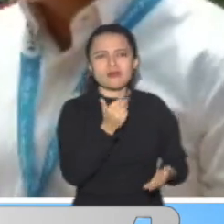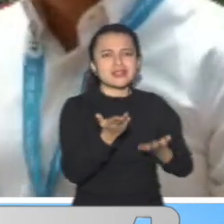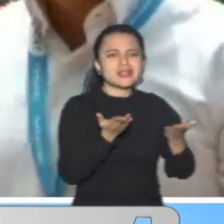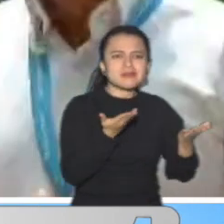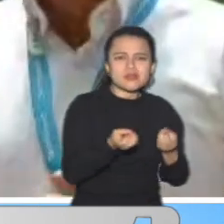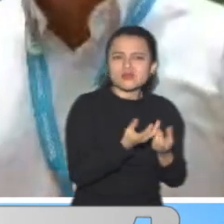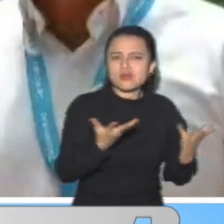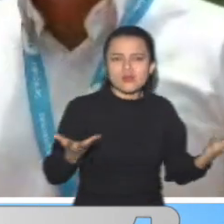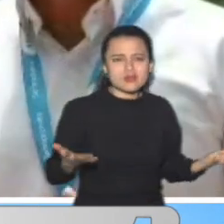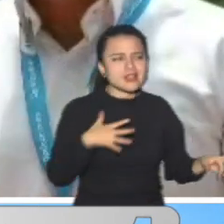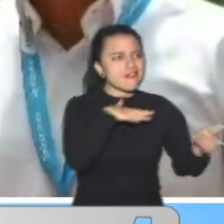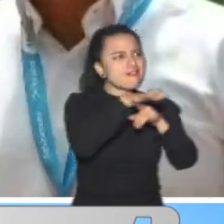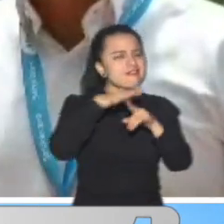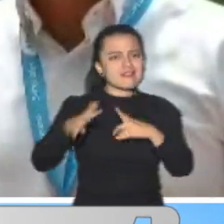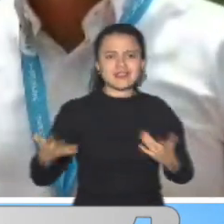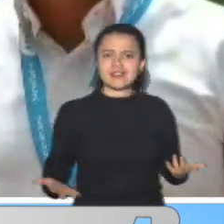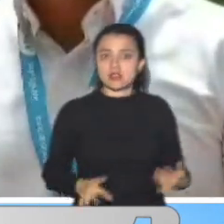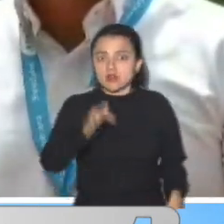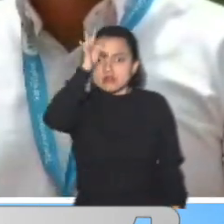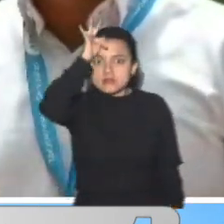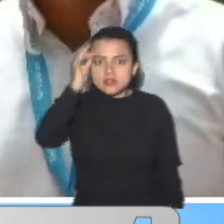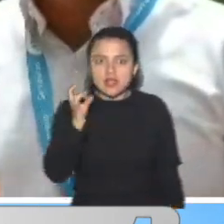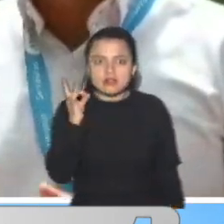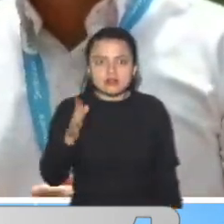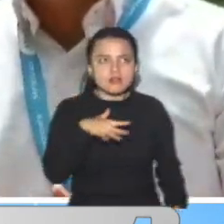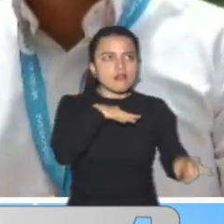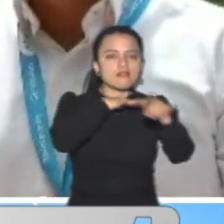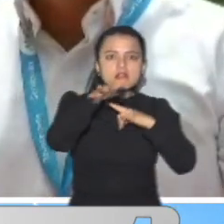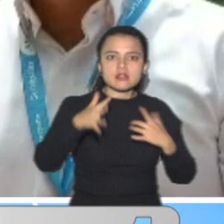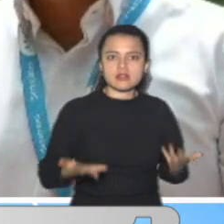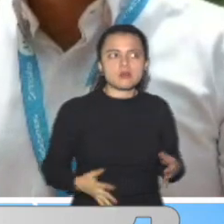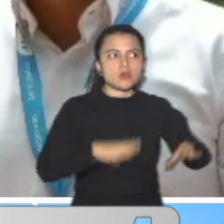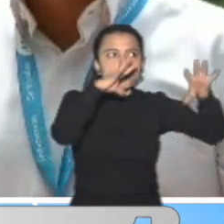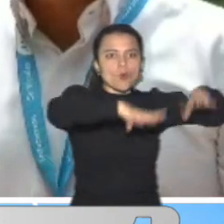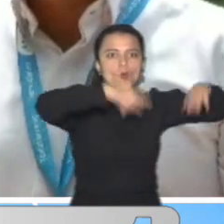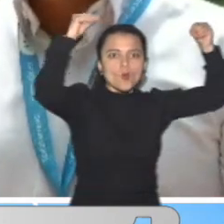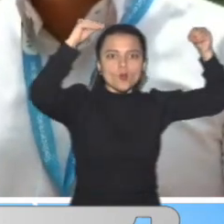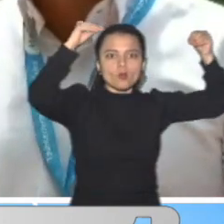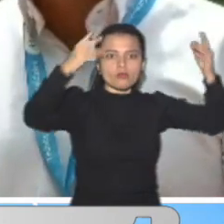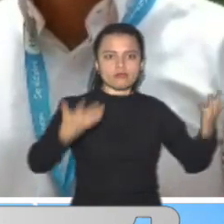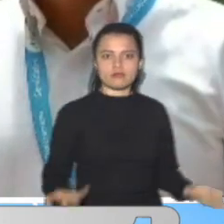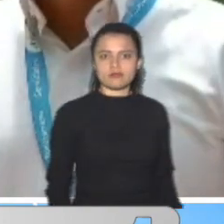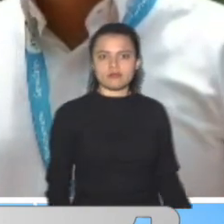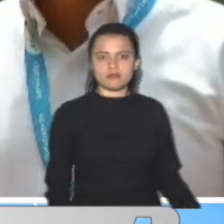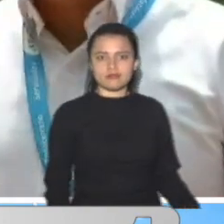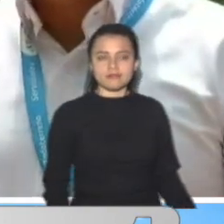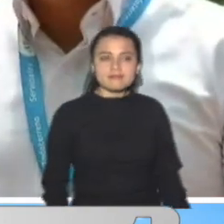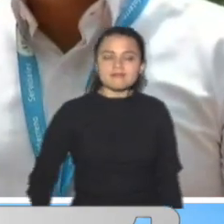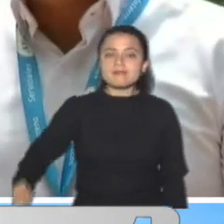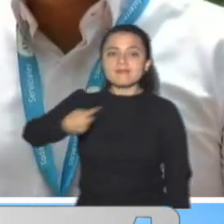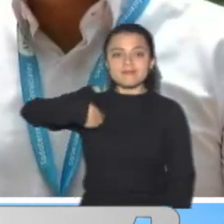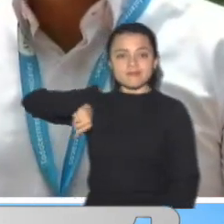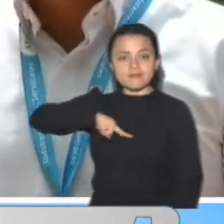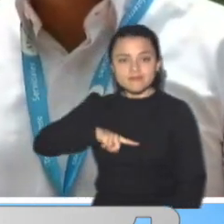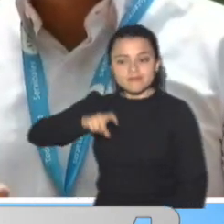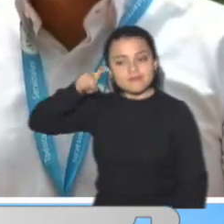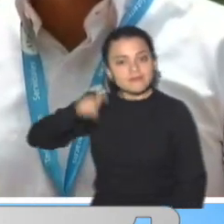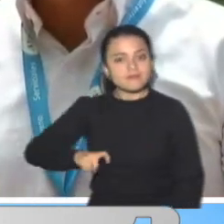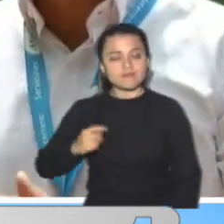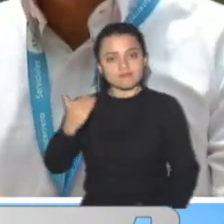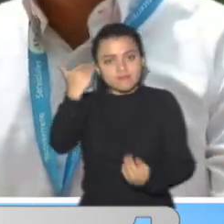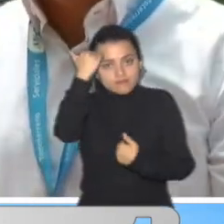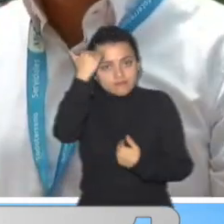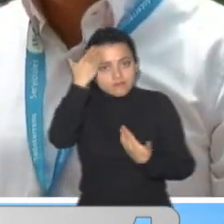hospitales nuestros usuarios que necesitan del servicio para poder tener un equipo que les permita unas condiciones de vida y de salud